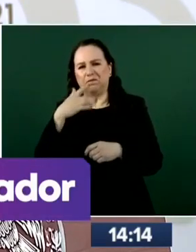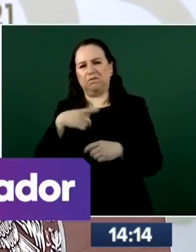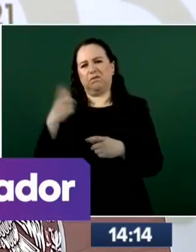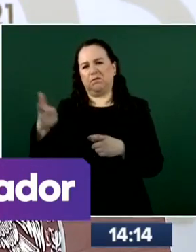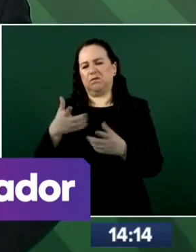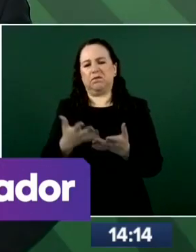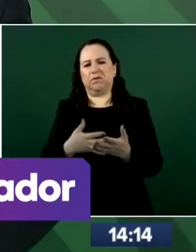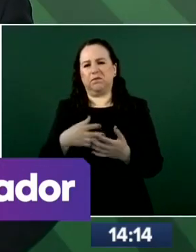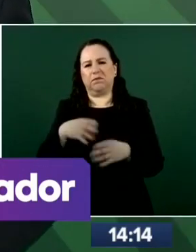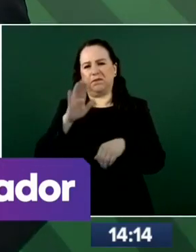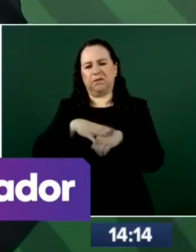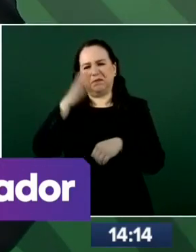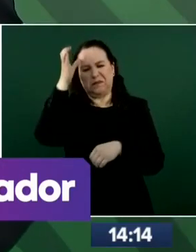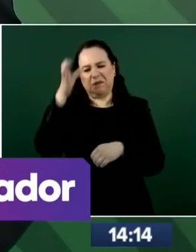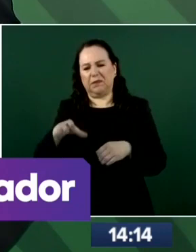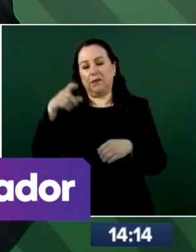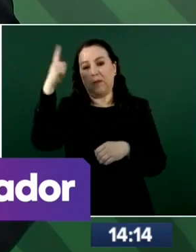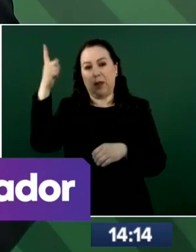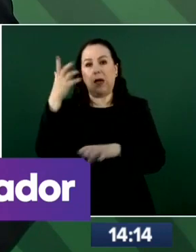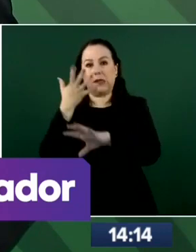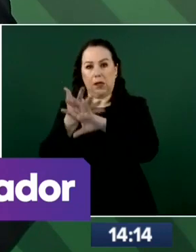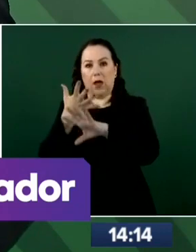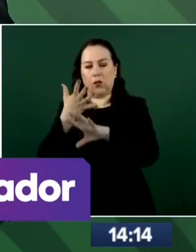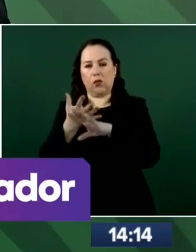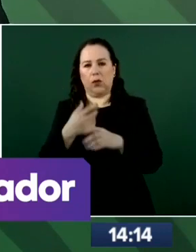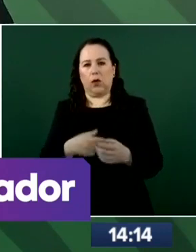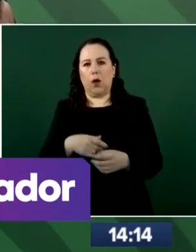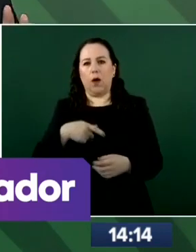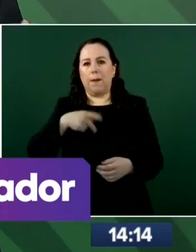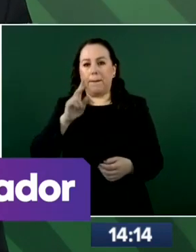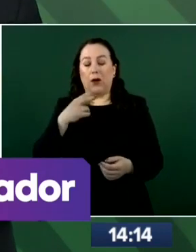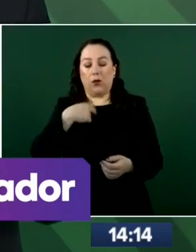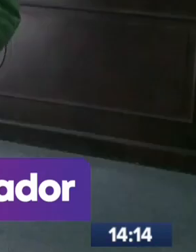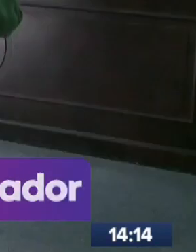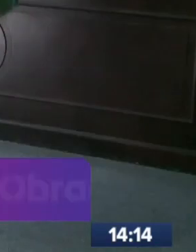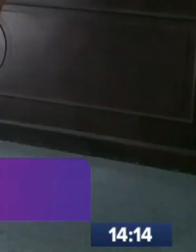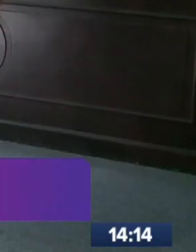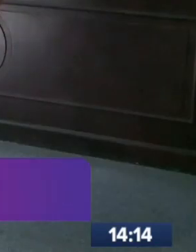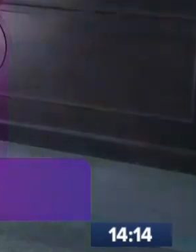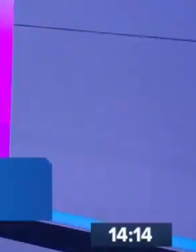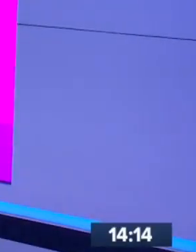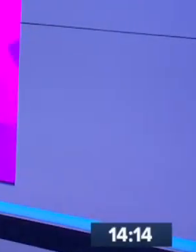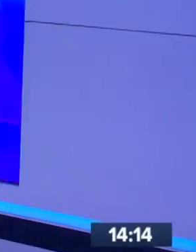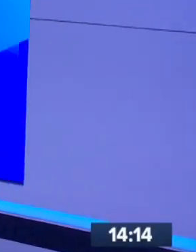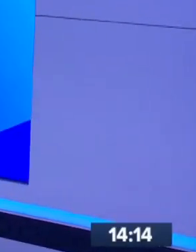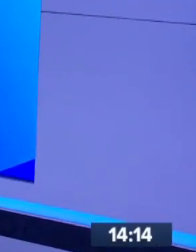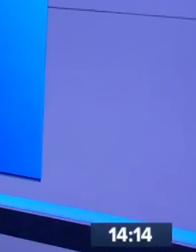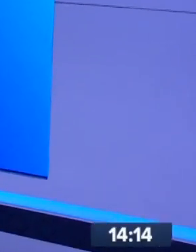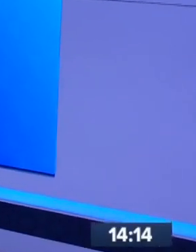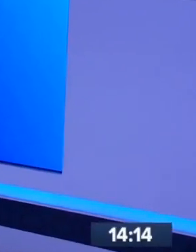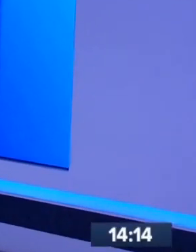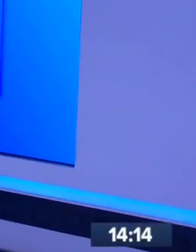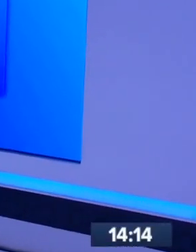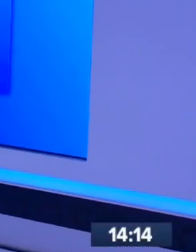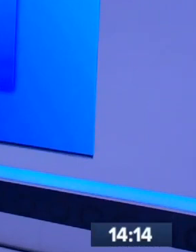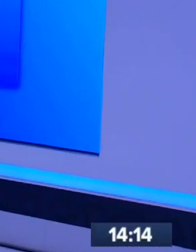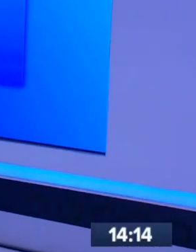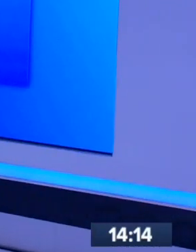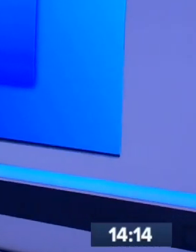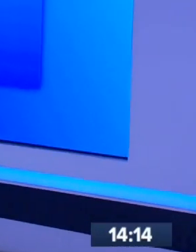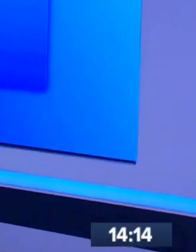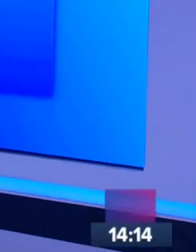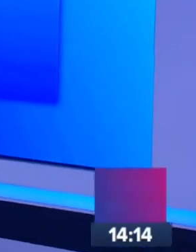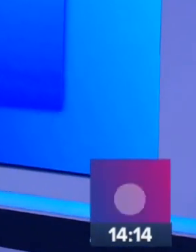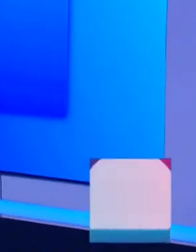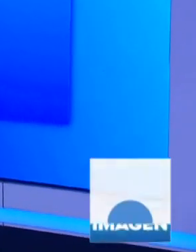informar que él y su esposa marta dieron positivo a kobe el presidente les deseo una pronta recuperación a ambos gestos que